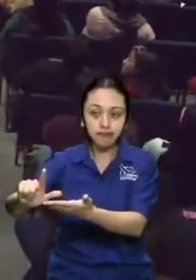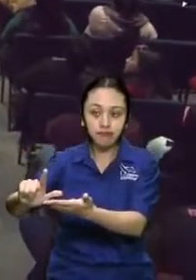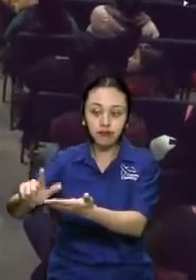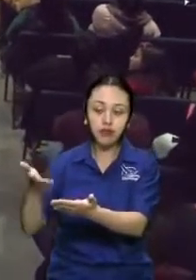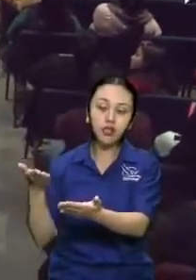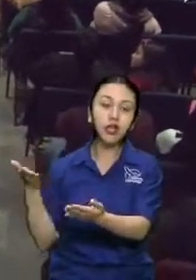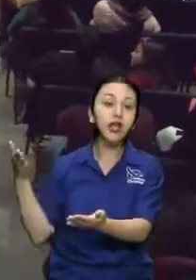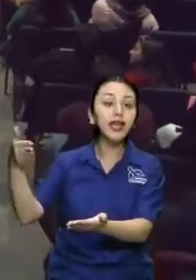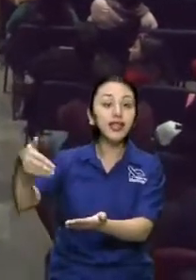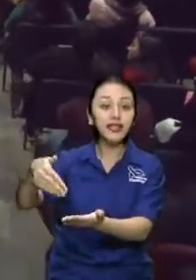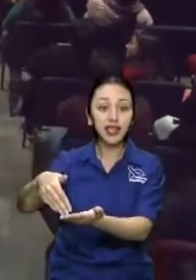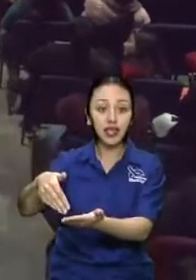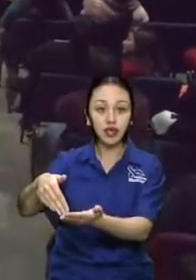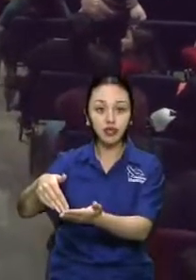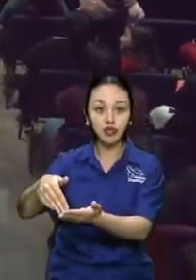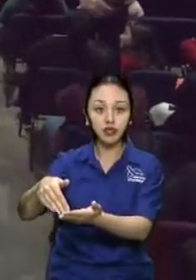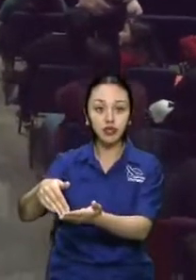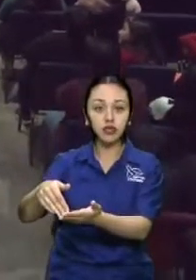doctor, y